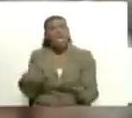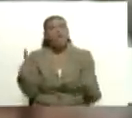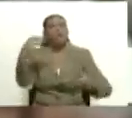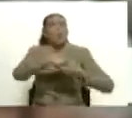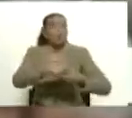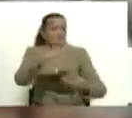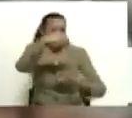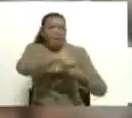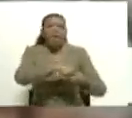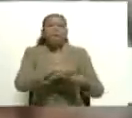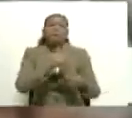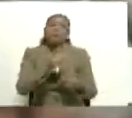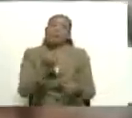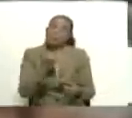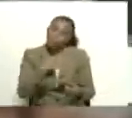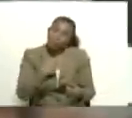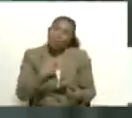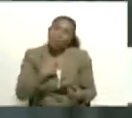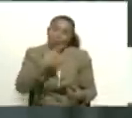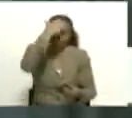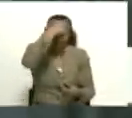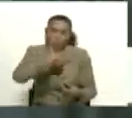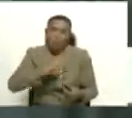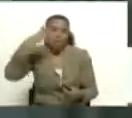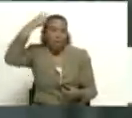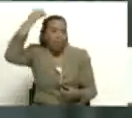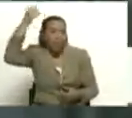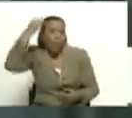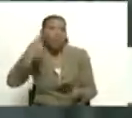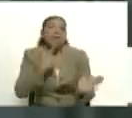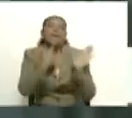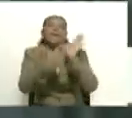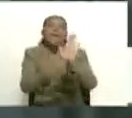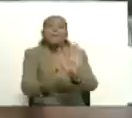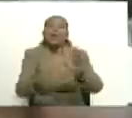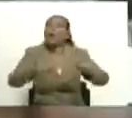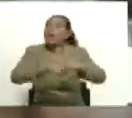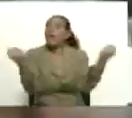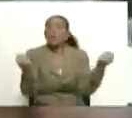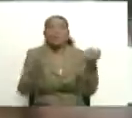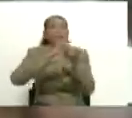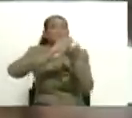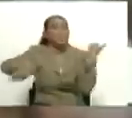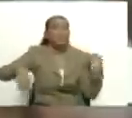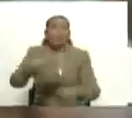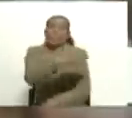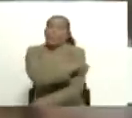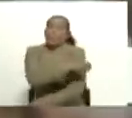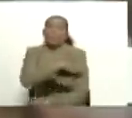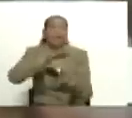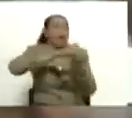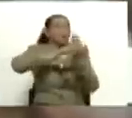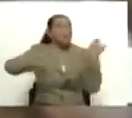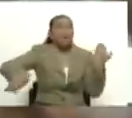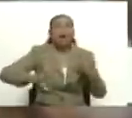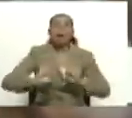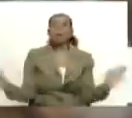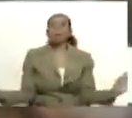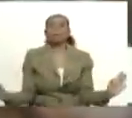allí. Mira, yo tengo que decir responsablemente, por eso rompimos por esa clase política. Y aquí hay